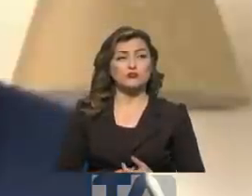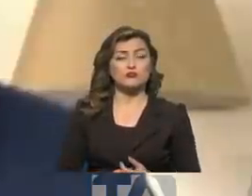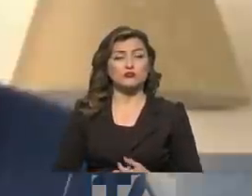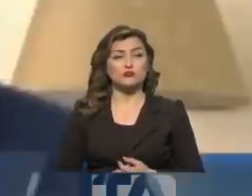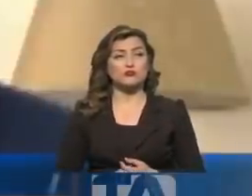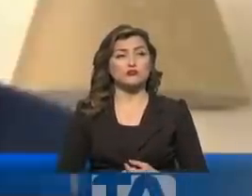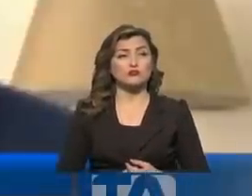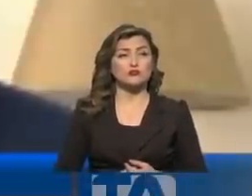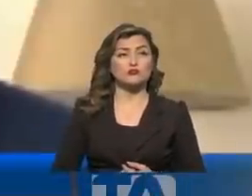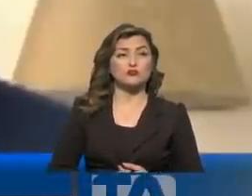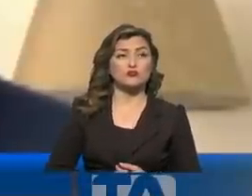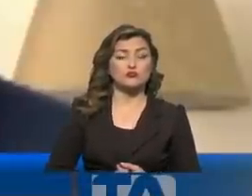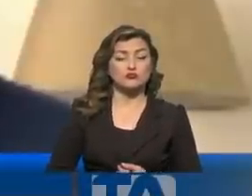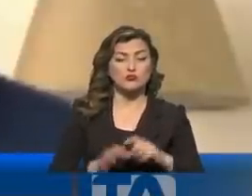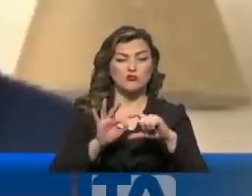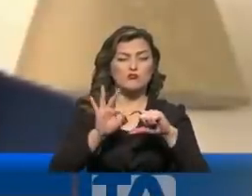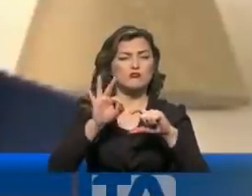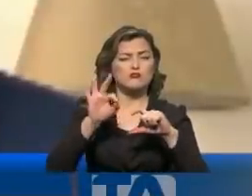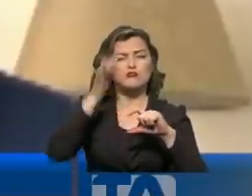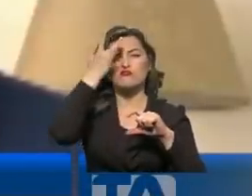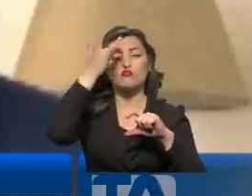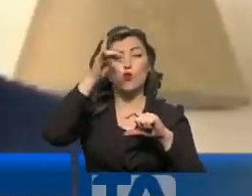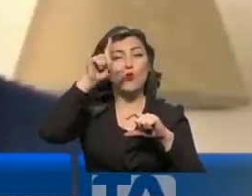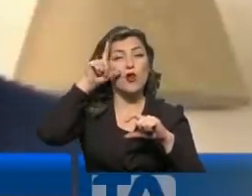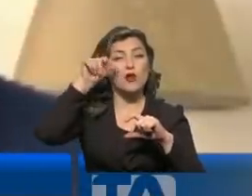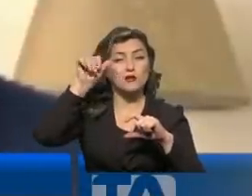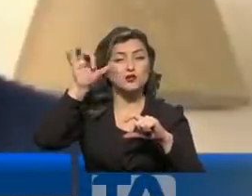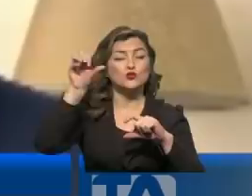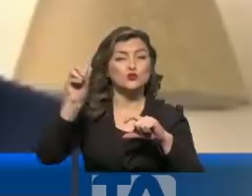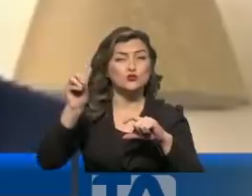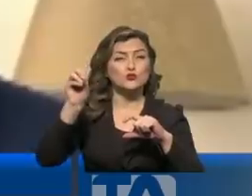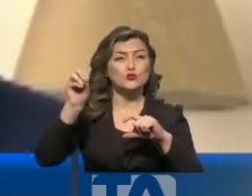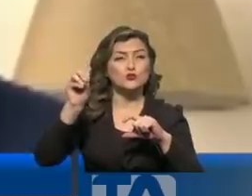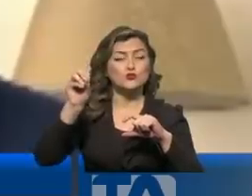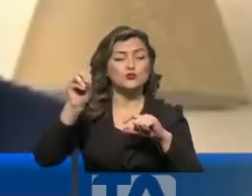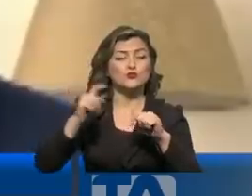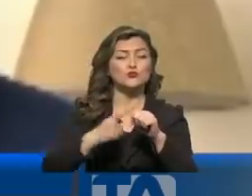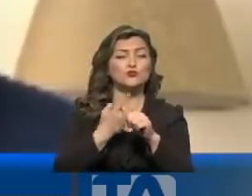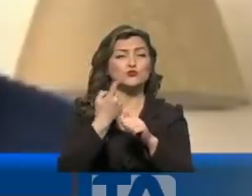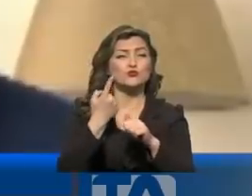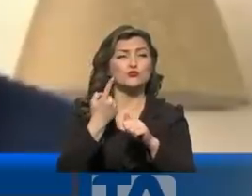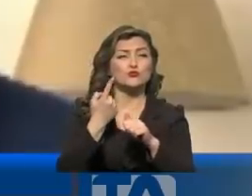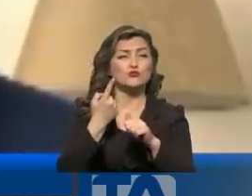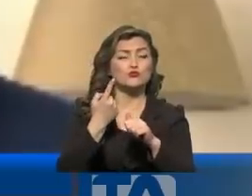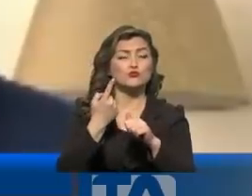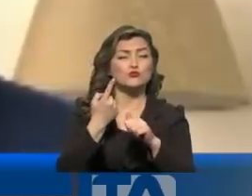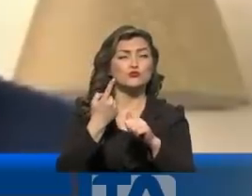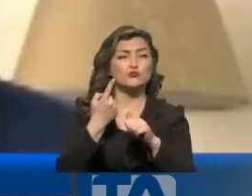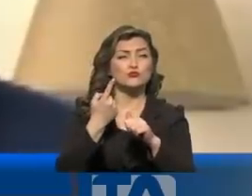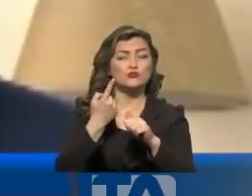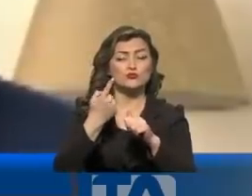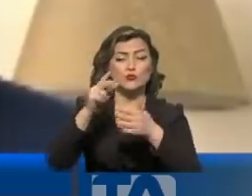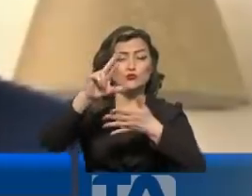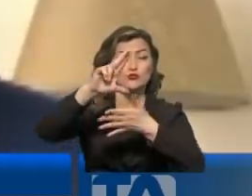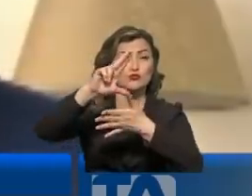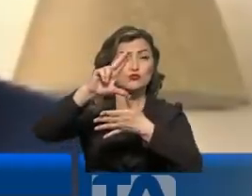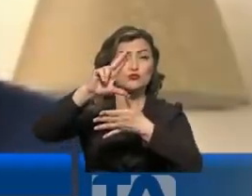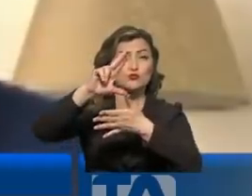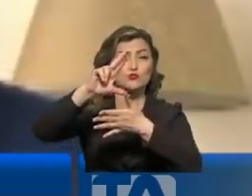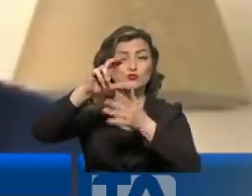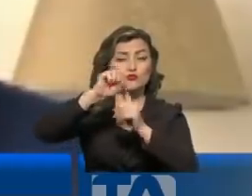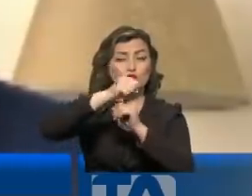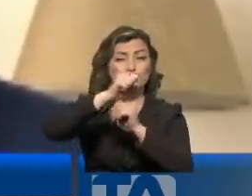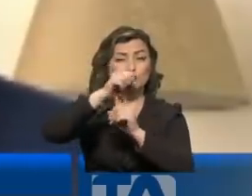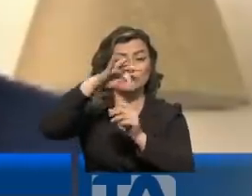este crecimiento exponencial, siendo el primer caso que hay en América Latina en el sistema